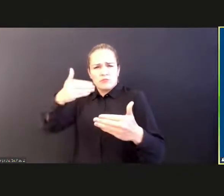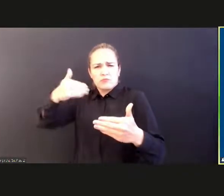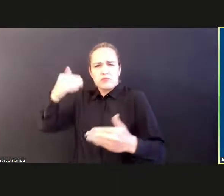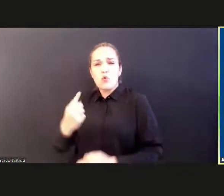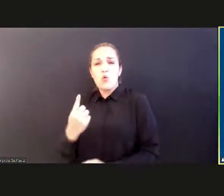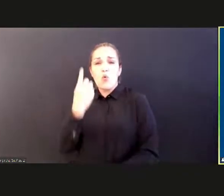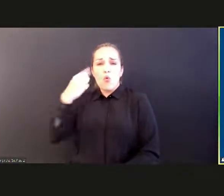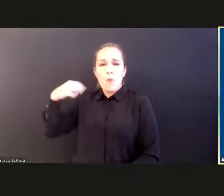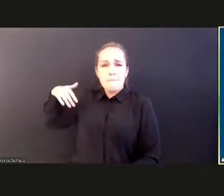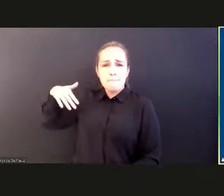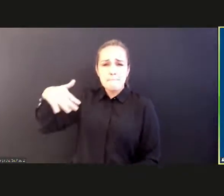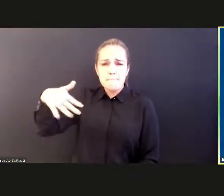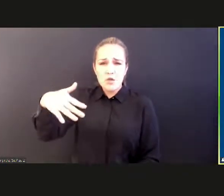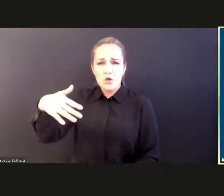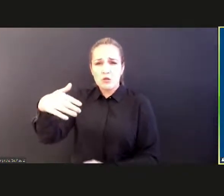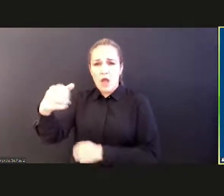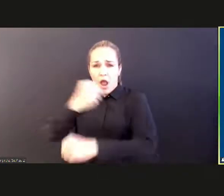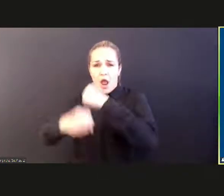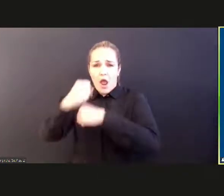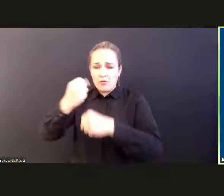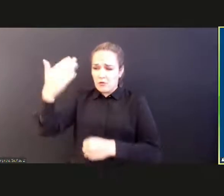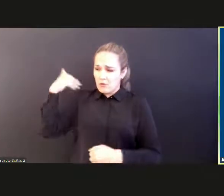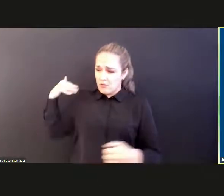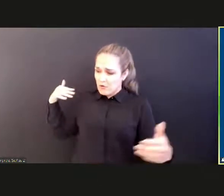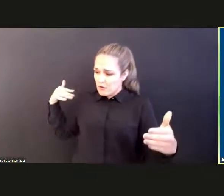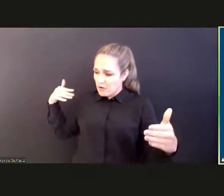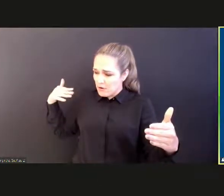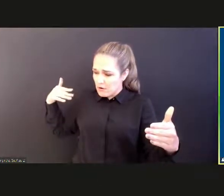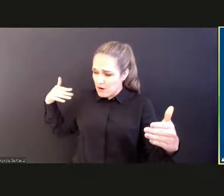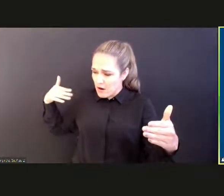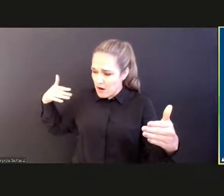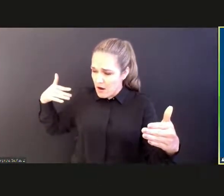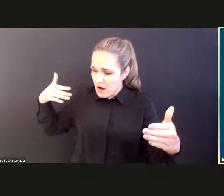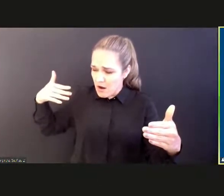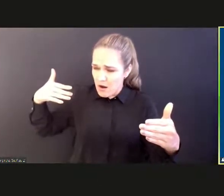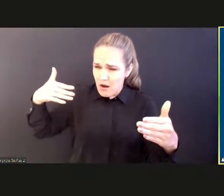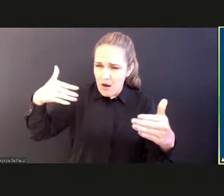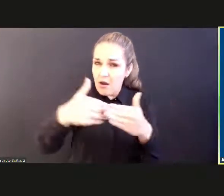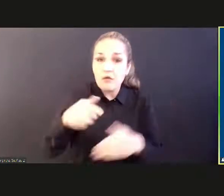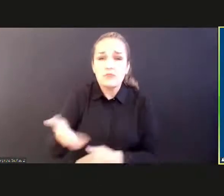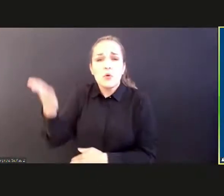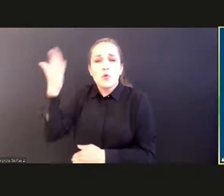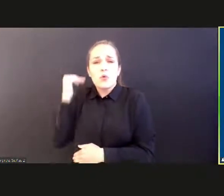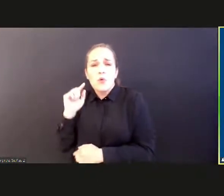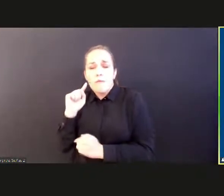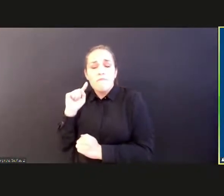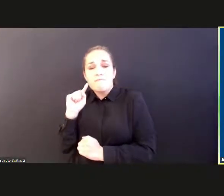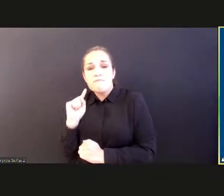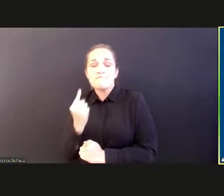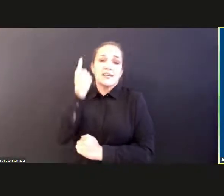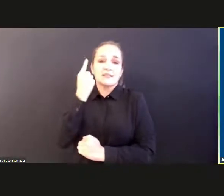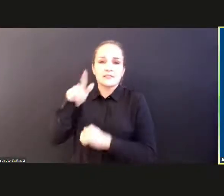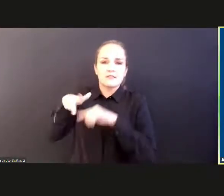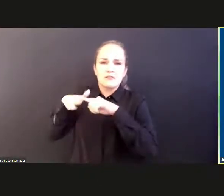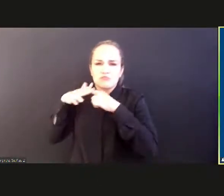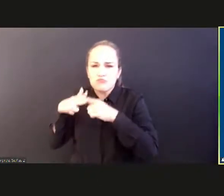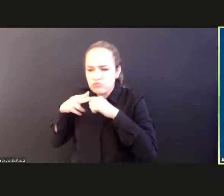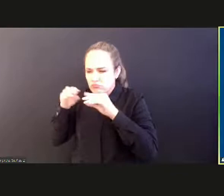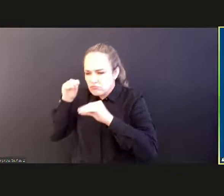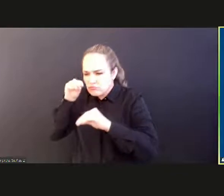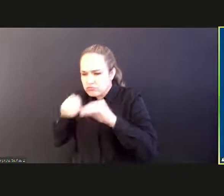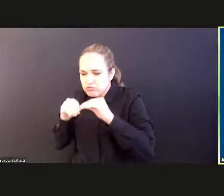de años, entre usar las primeras herramientas y